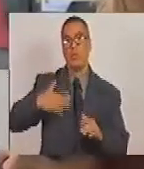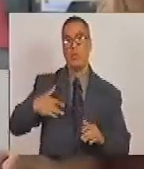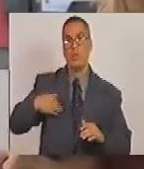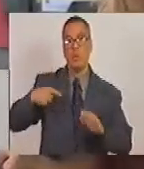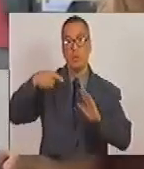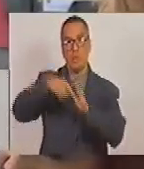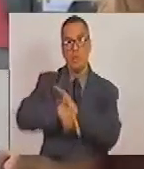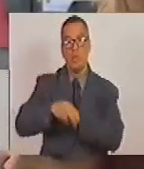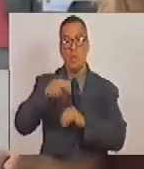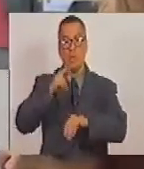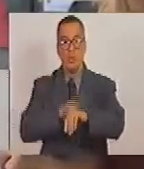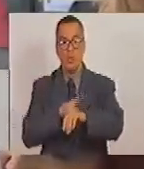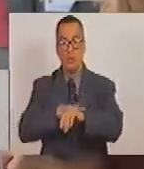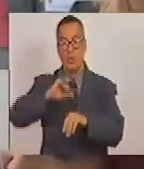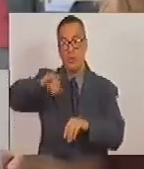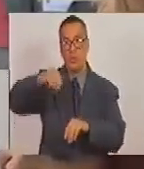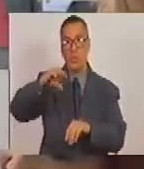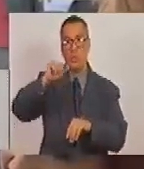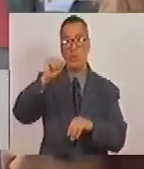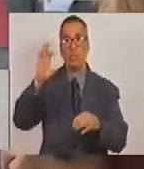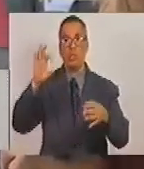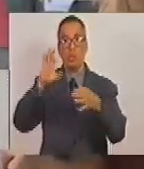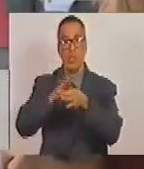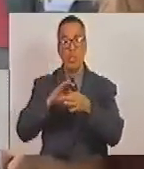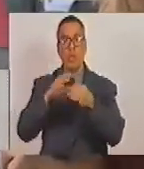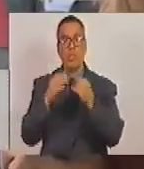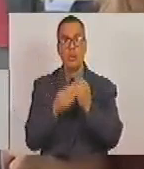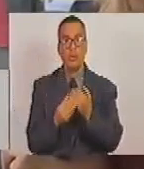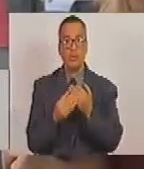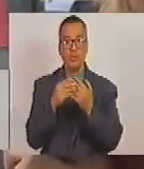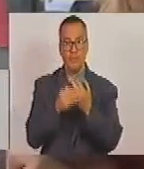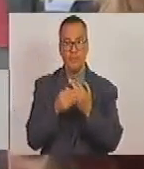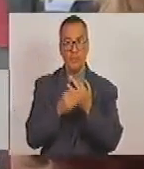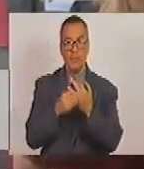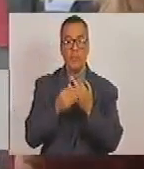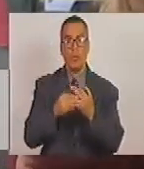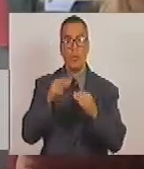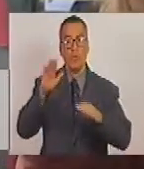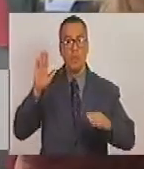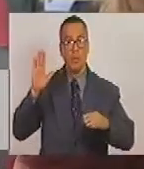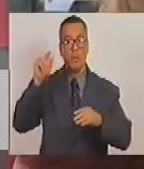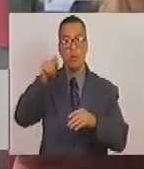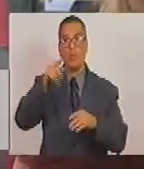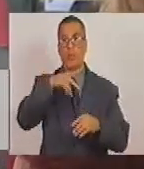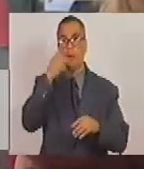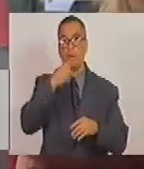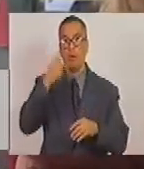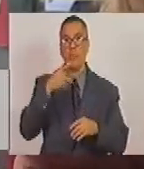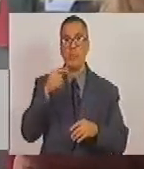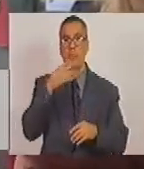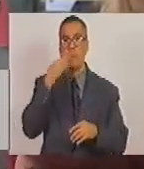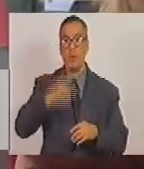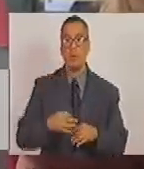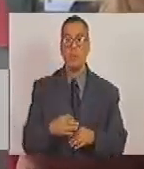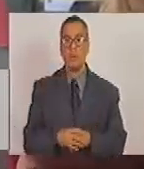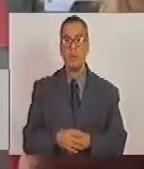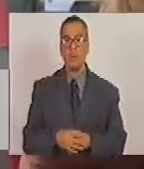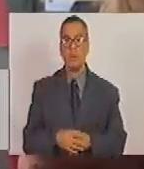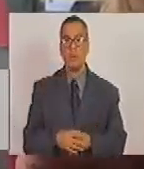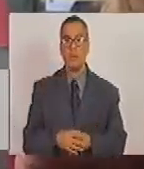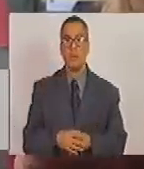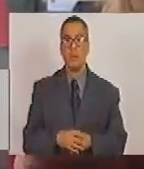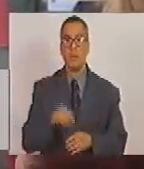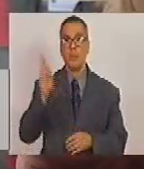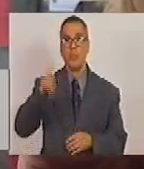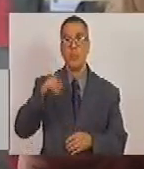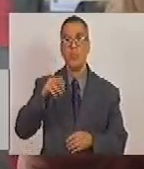el doctor José Vicente por su esposa, y con un gran compromiso político inquebrantable que